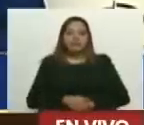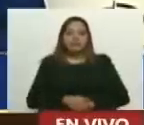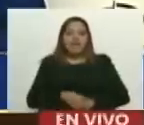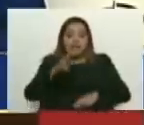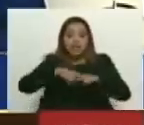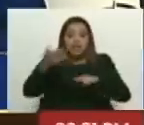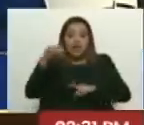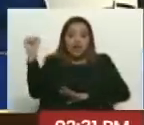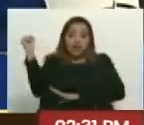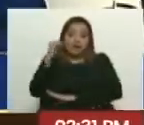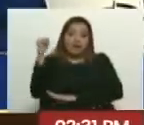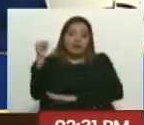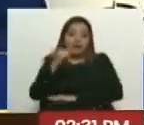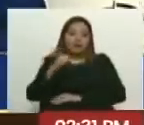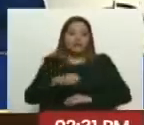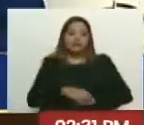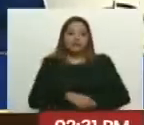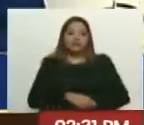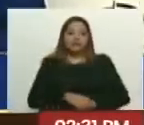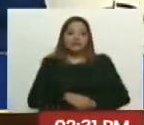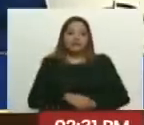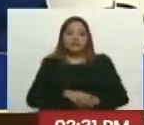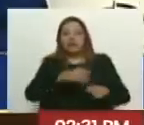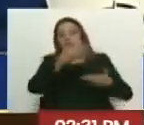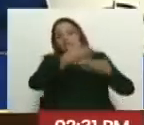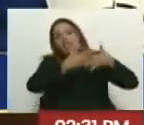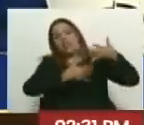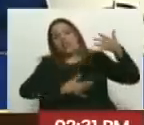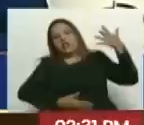de Asperger, y una larga lista